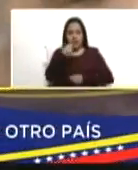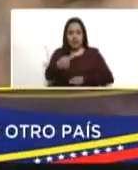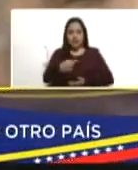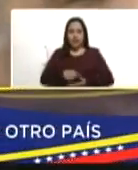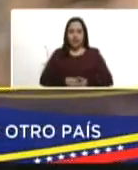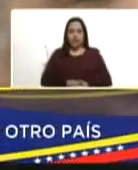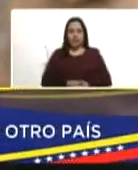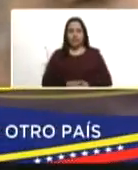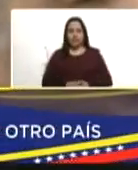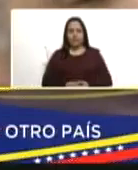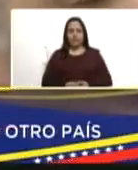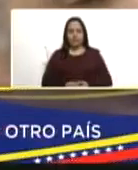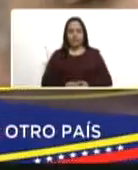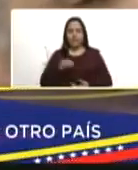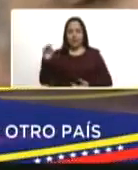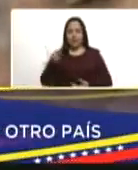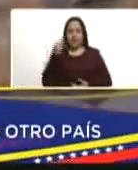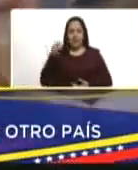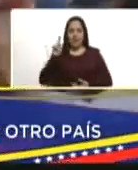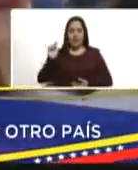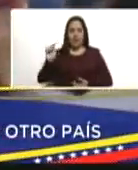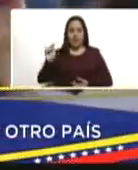dije tercera